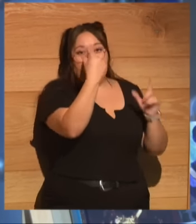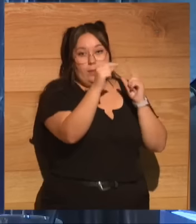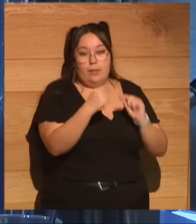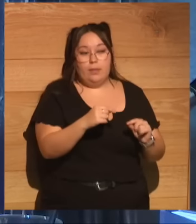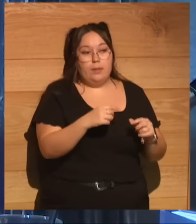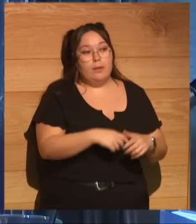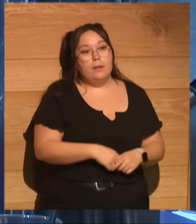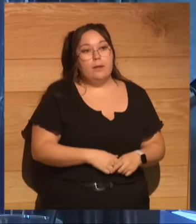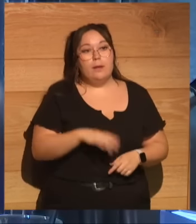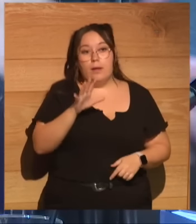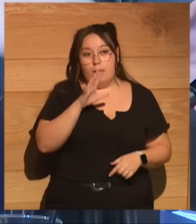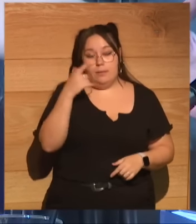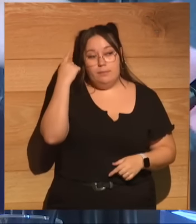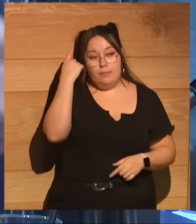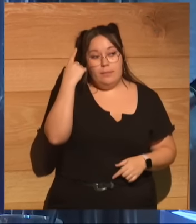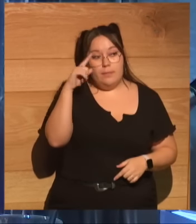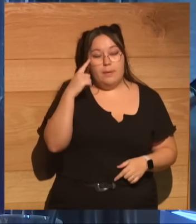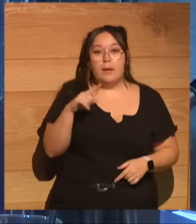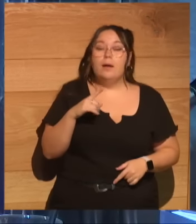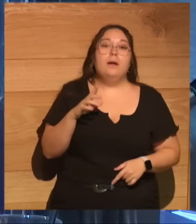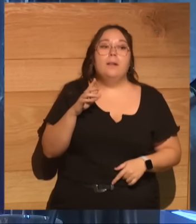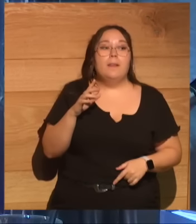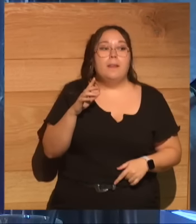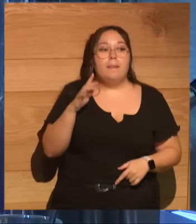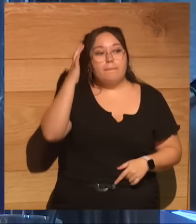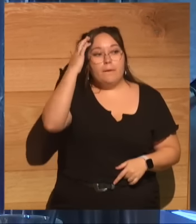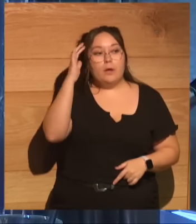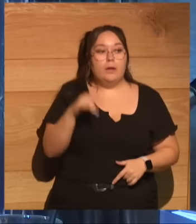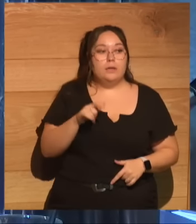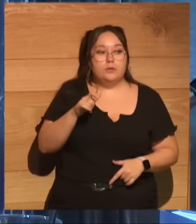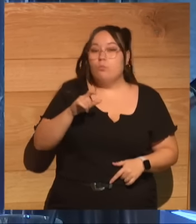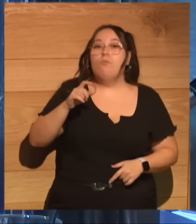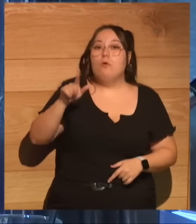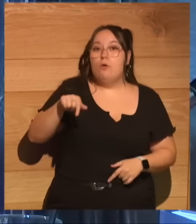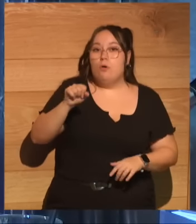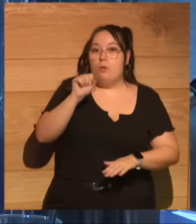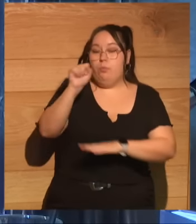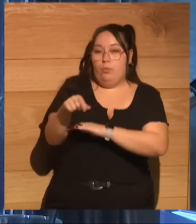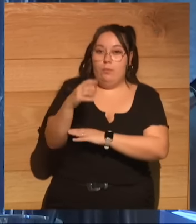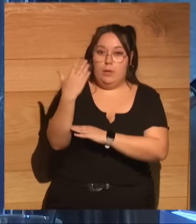eso. Es que este tío es contemporáneo en Javi, o sea, es una persona muy mayor ya. Es más joven que yo.